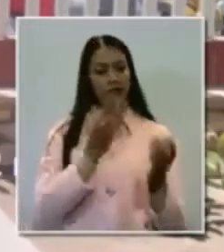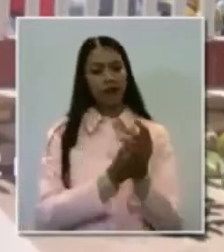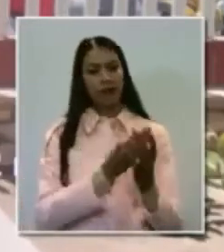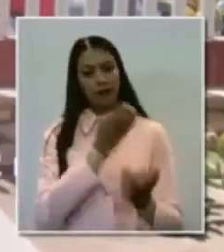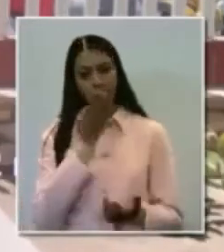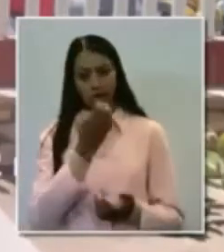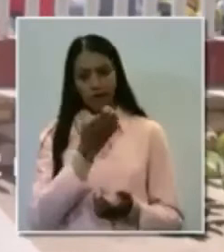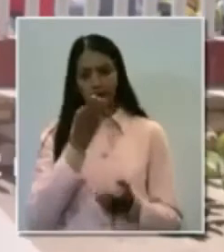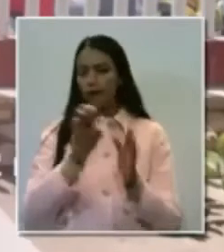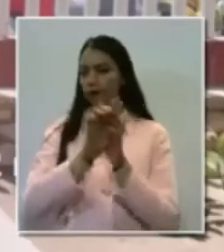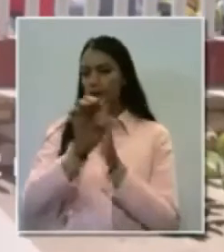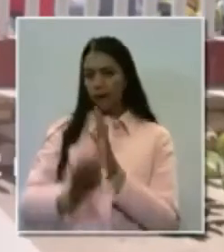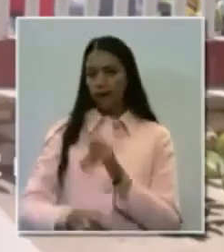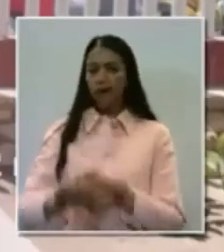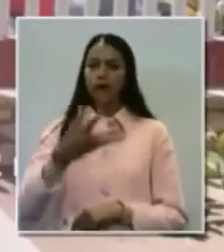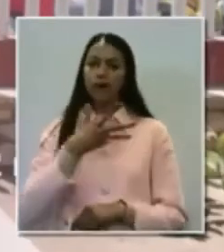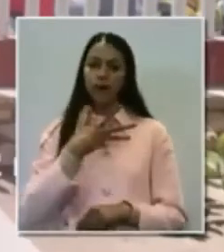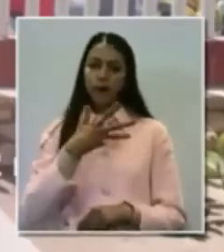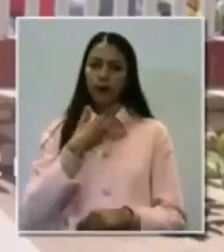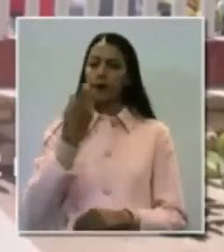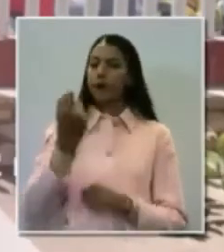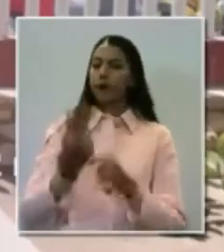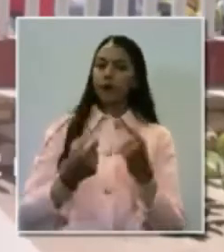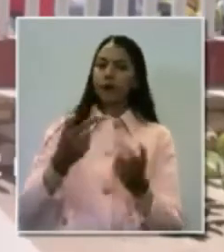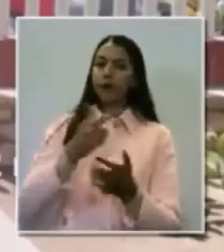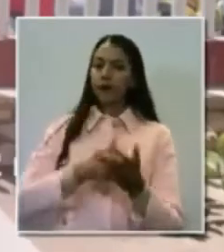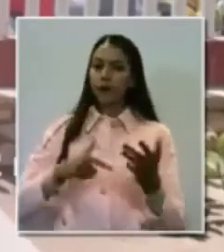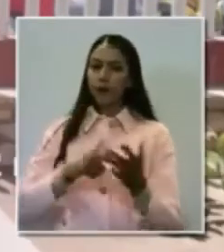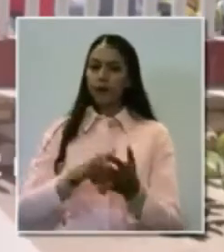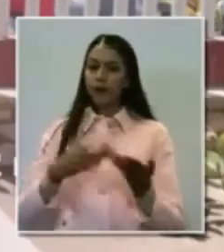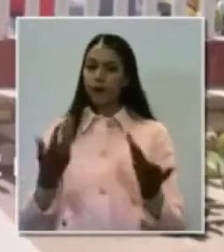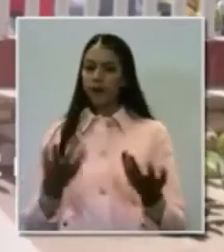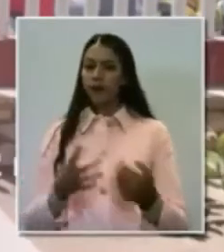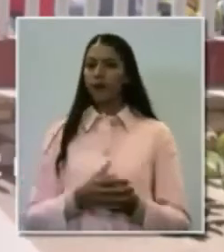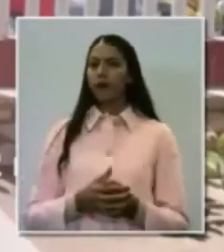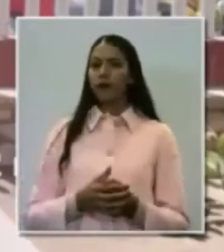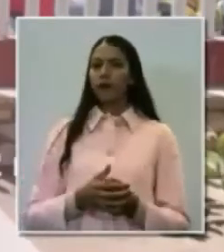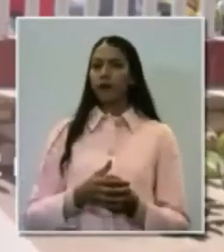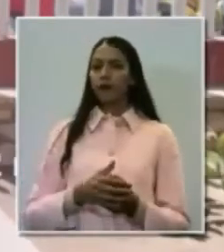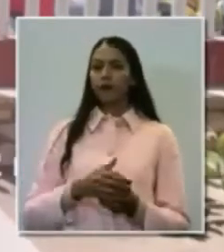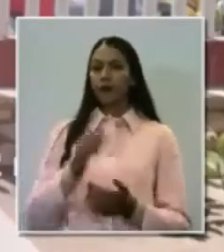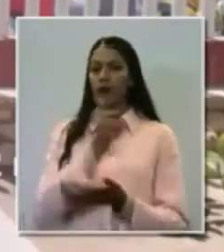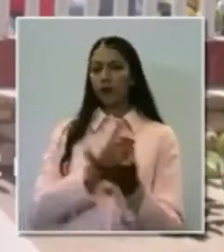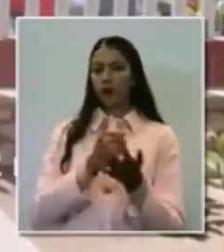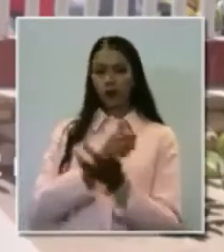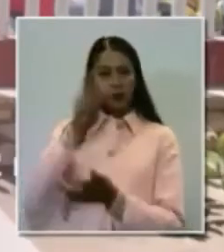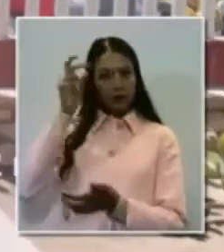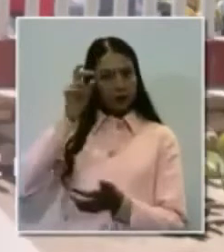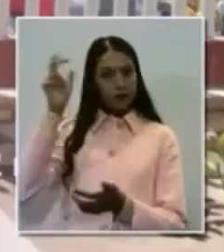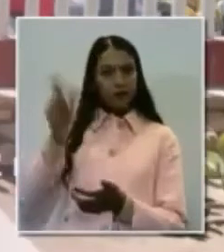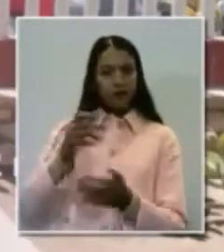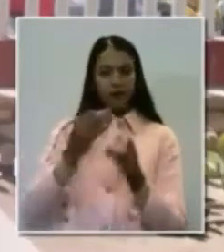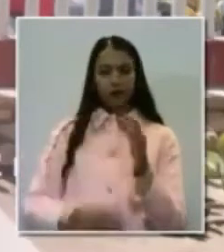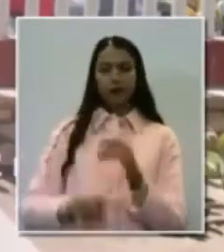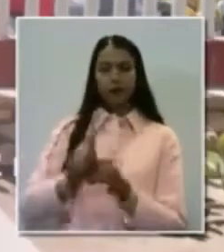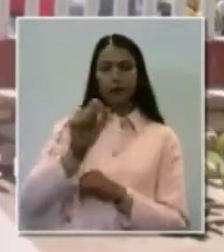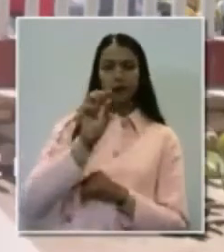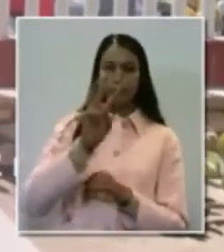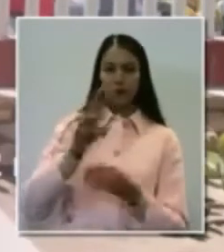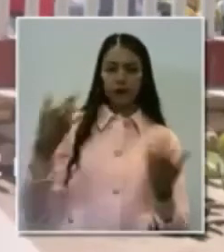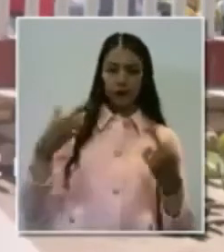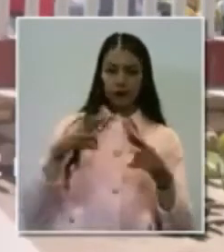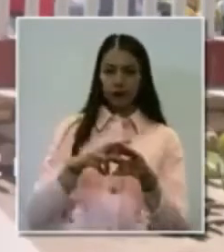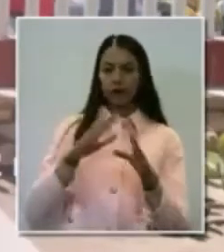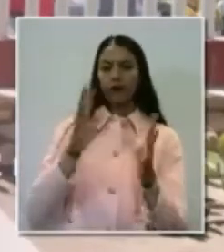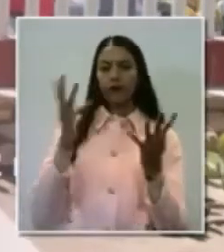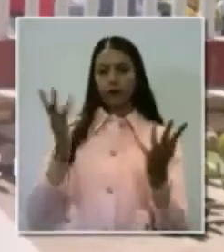ejemplo. Teníamos en alguna zona cerca de Ciudad Hidalgo la falta de 23 maestros, se hicieron